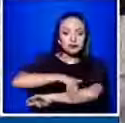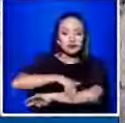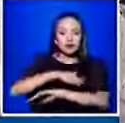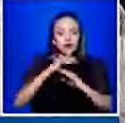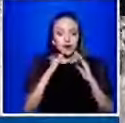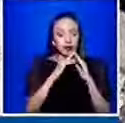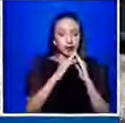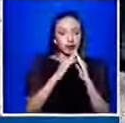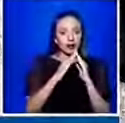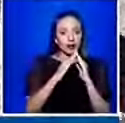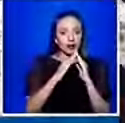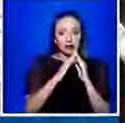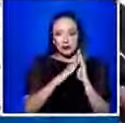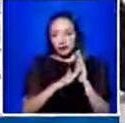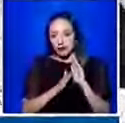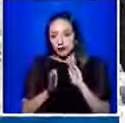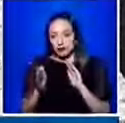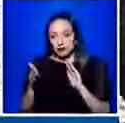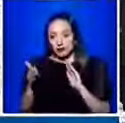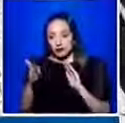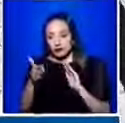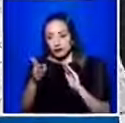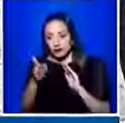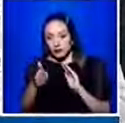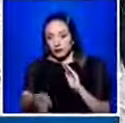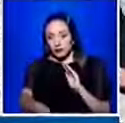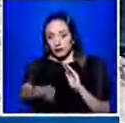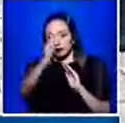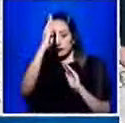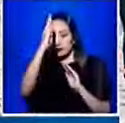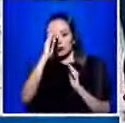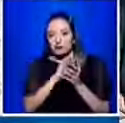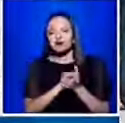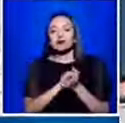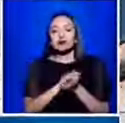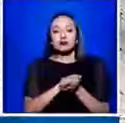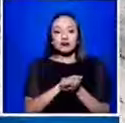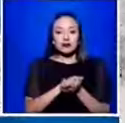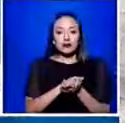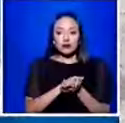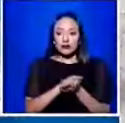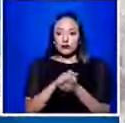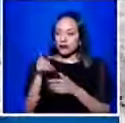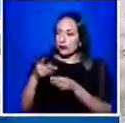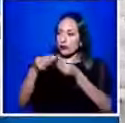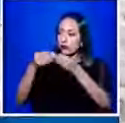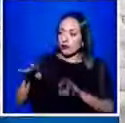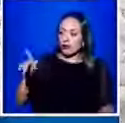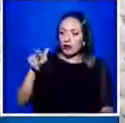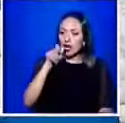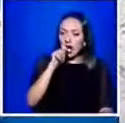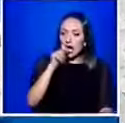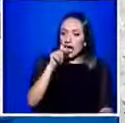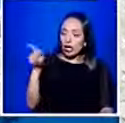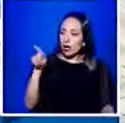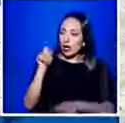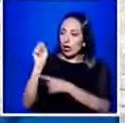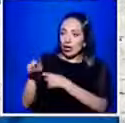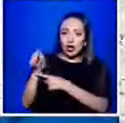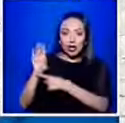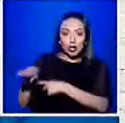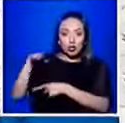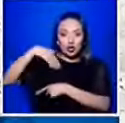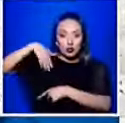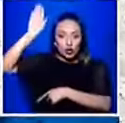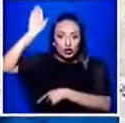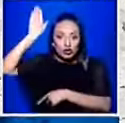fuga. Damos la vuelta a la calle, vean lo largo que está. Tremendo río, tremendo desperdicio de agua, pero eso sí no importa, ¿no?